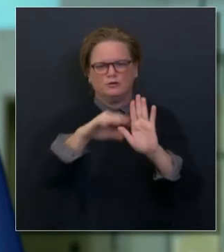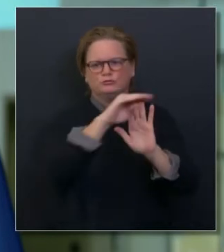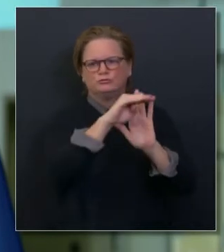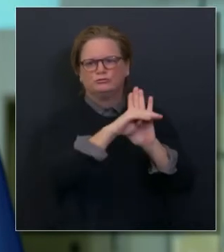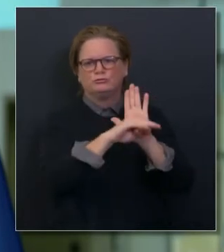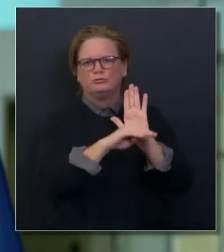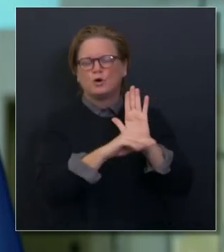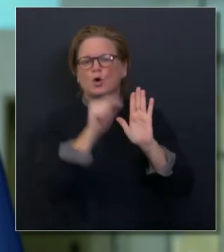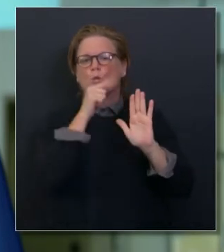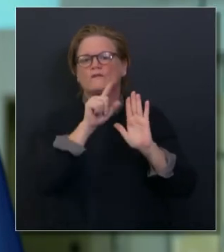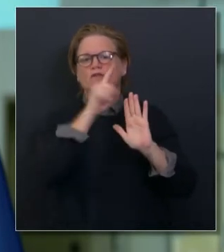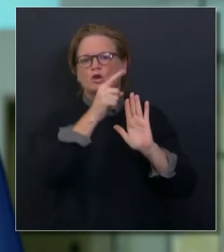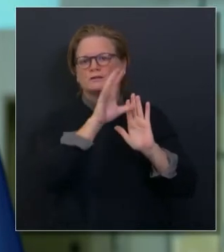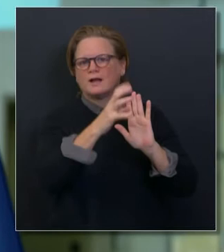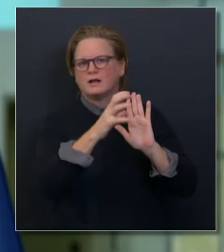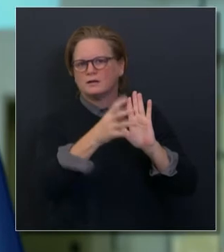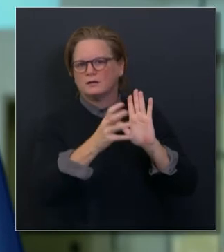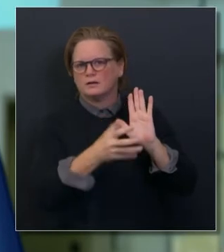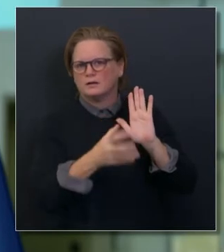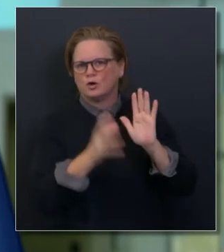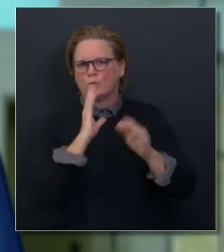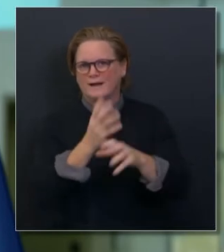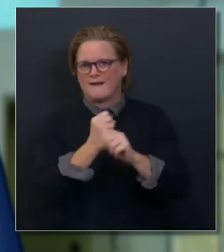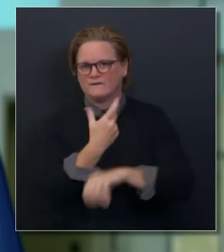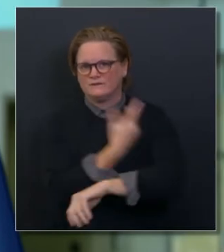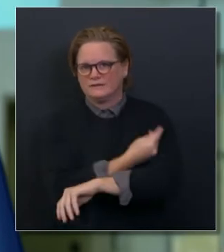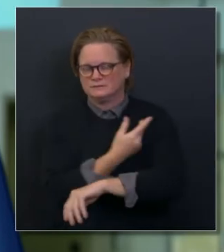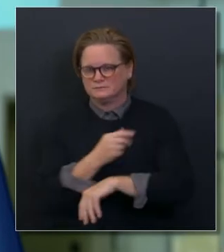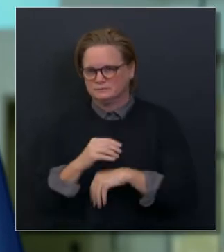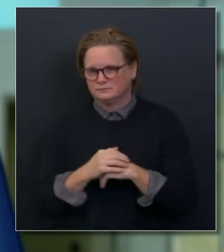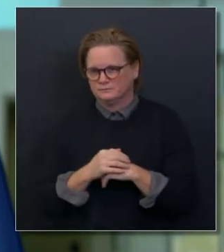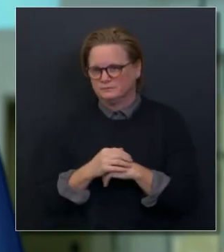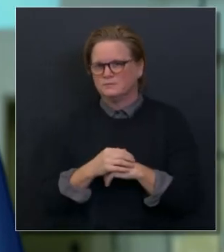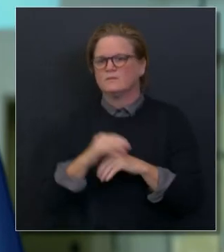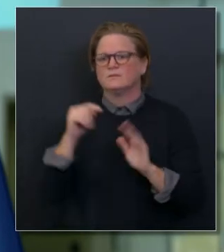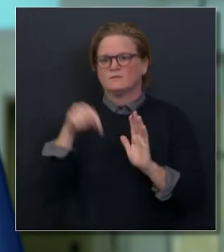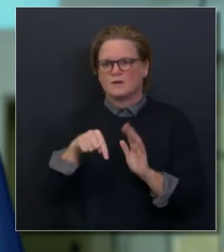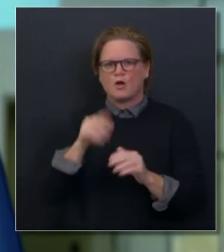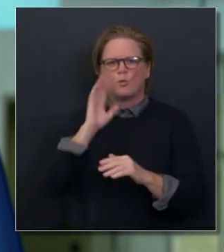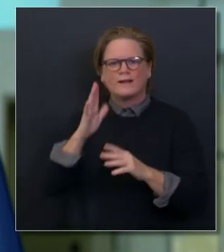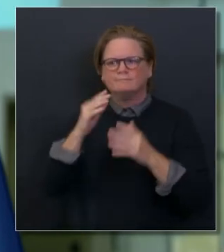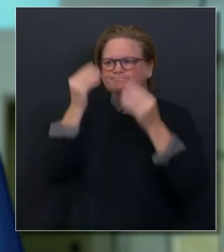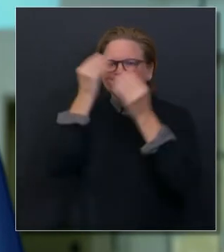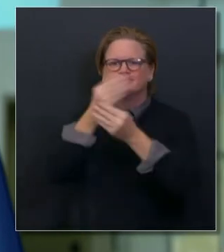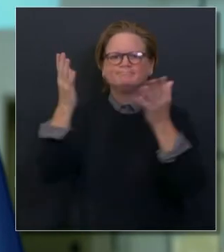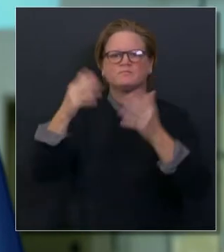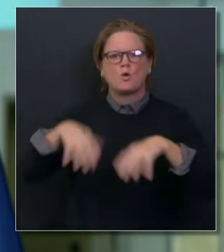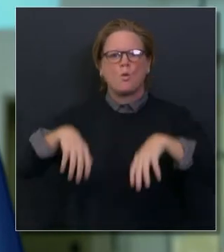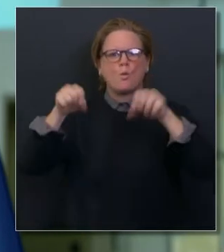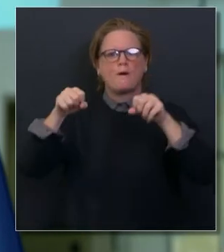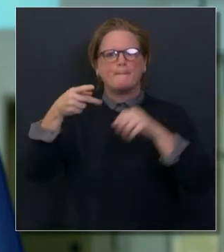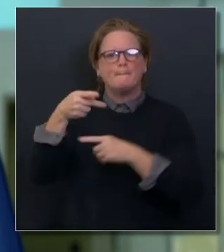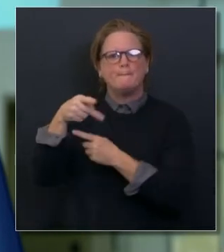muy inclusivas. Y mañana tendremos una reunión entre muchas otras que tendremos públicamente. Vaya a